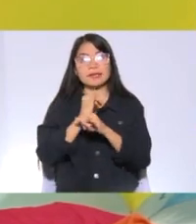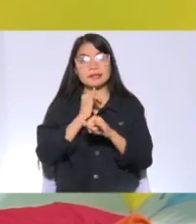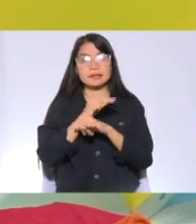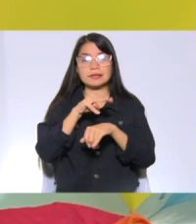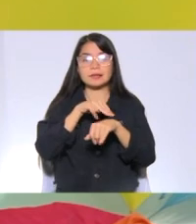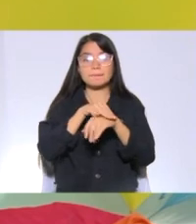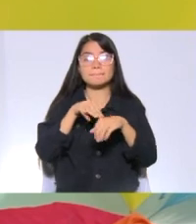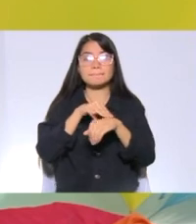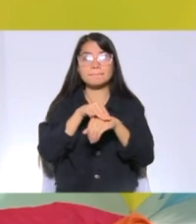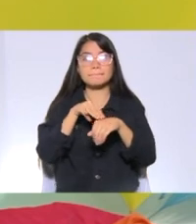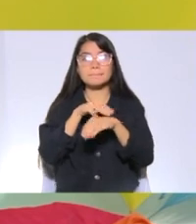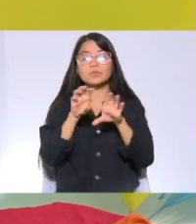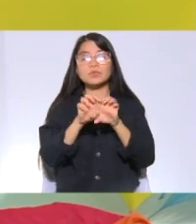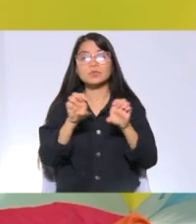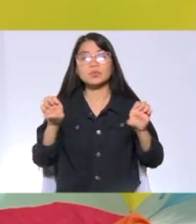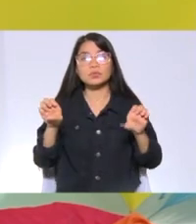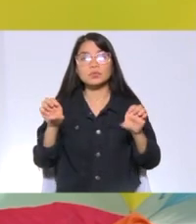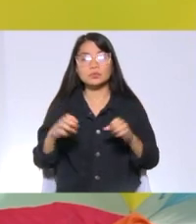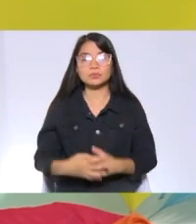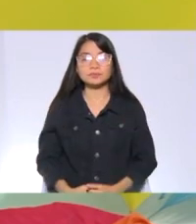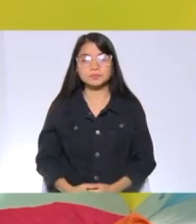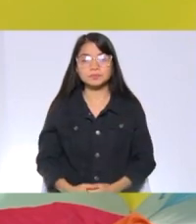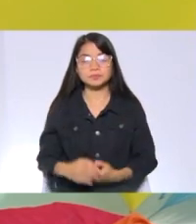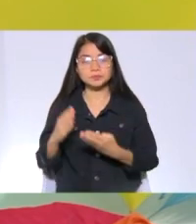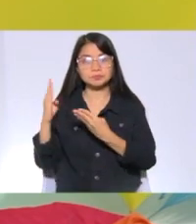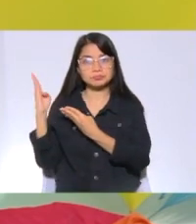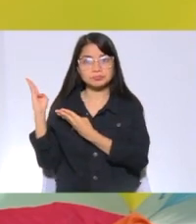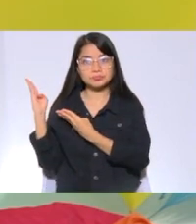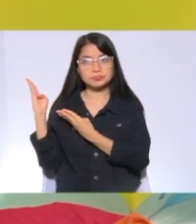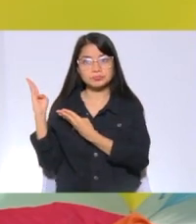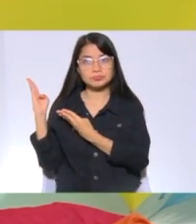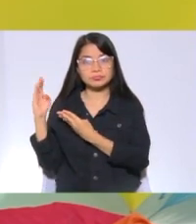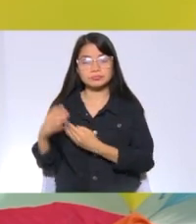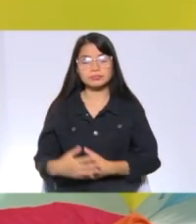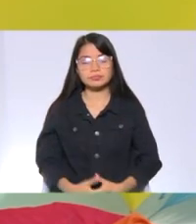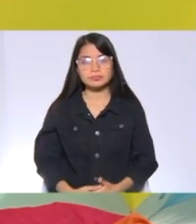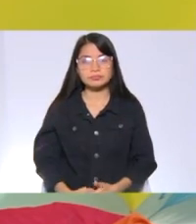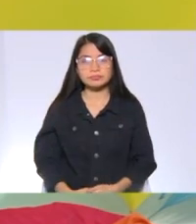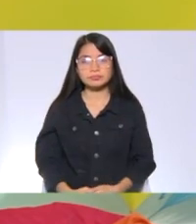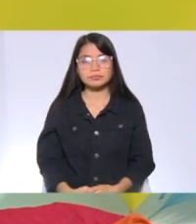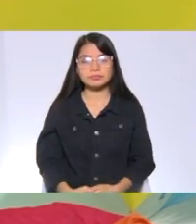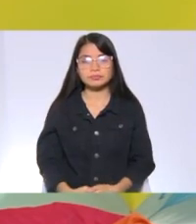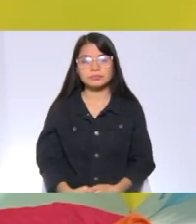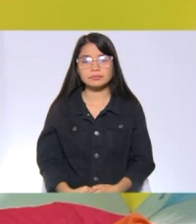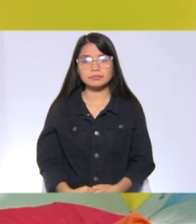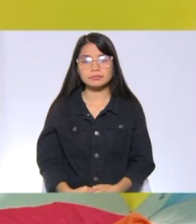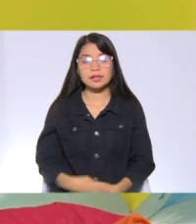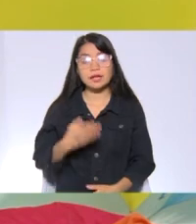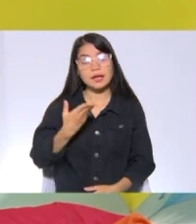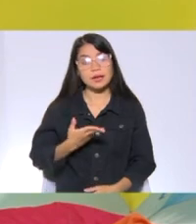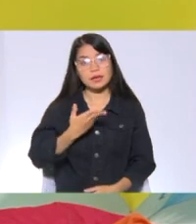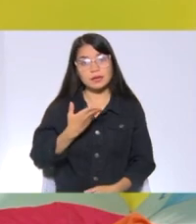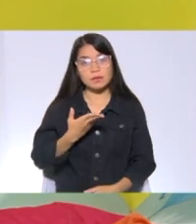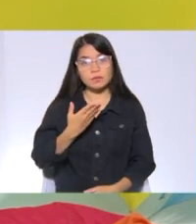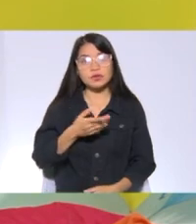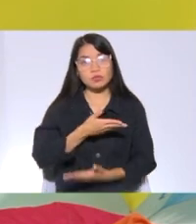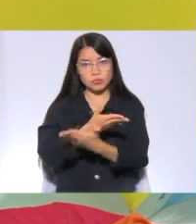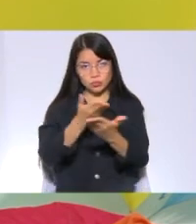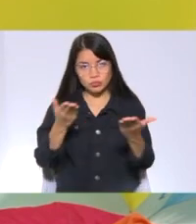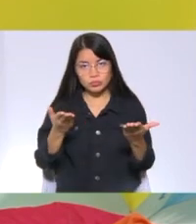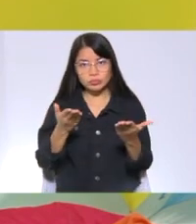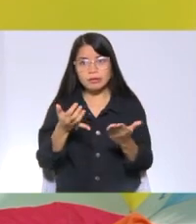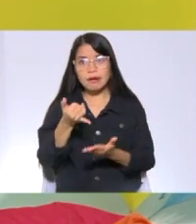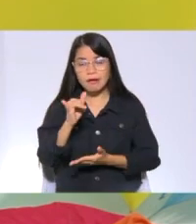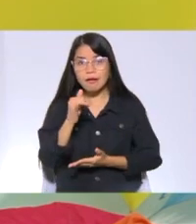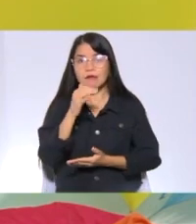Popular para la Educación. Con el enlace me.gov.be es muy importante para ustedes porque allí tienen